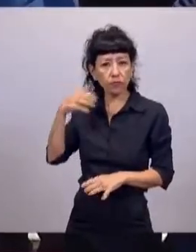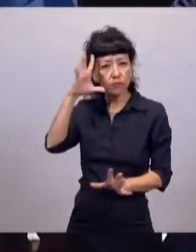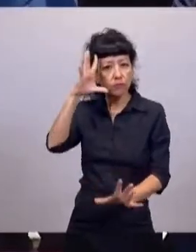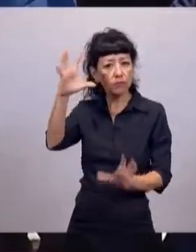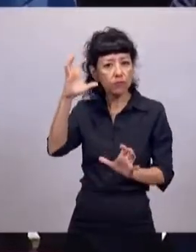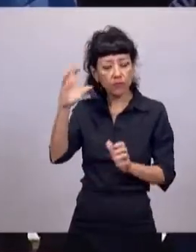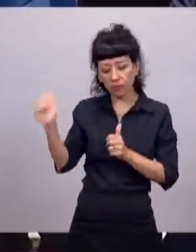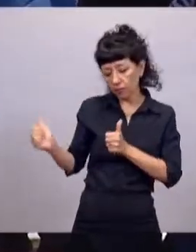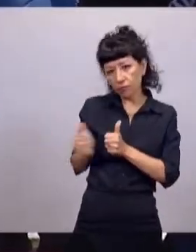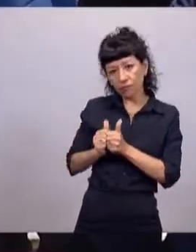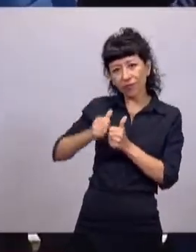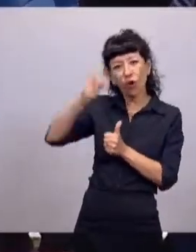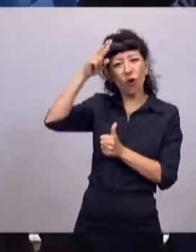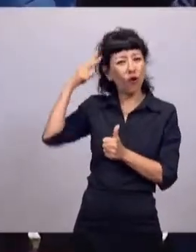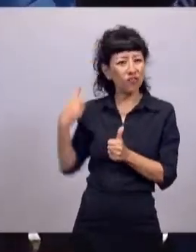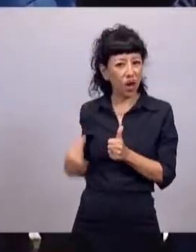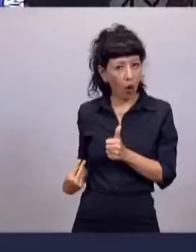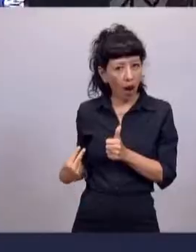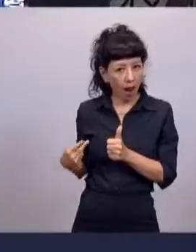junto a la doctora Villarruel,